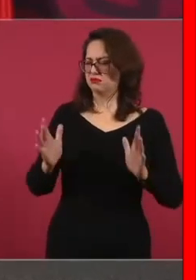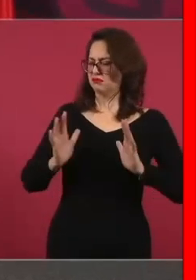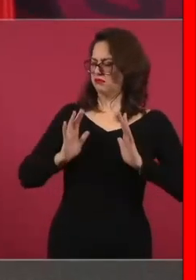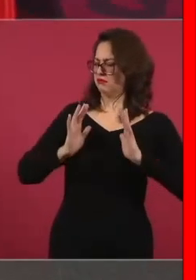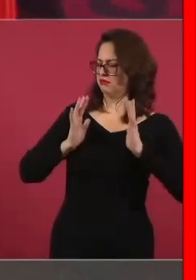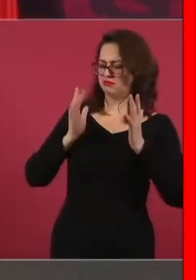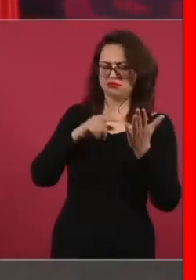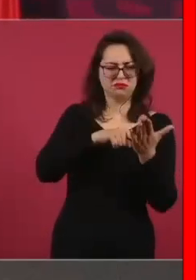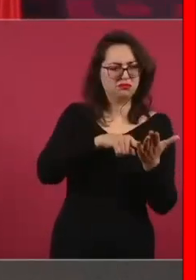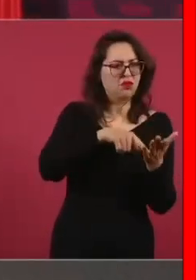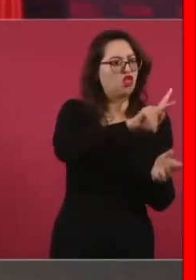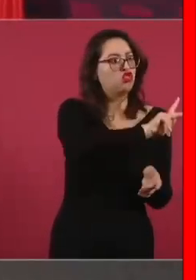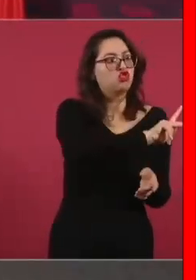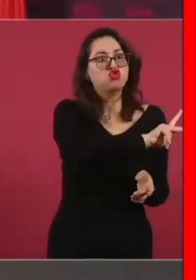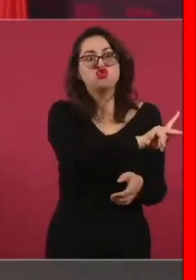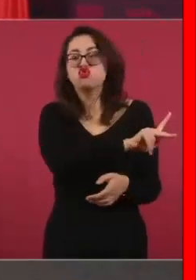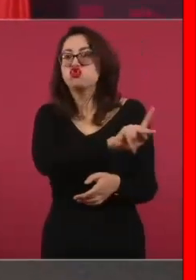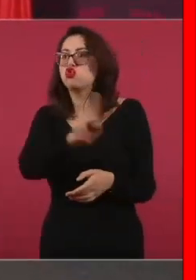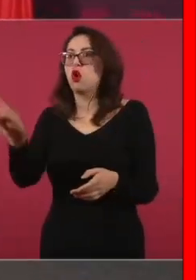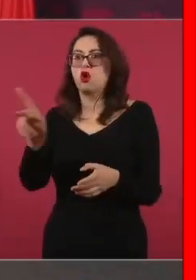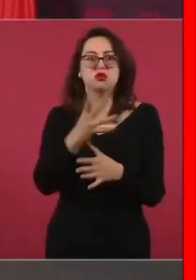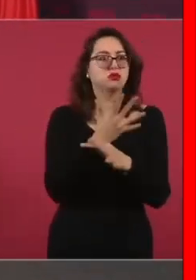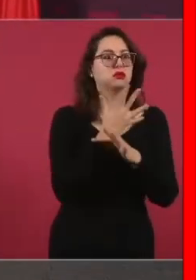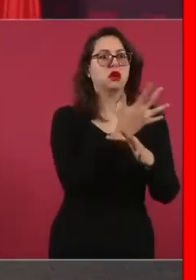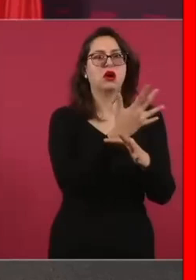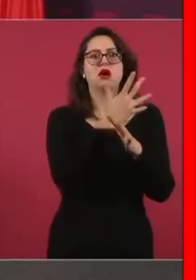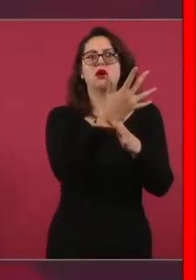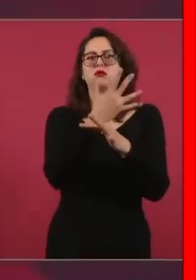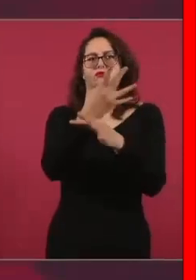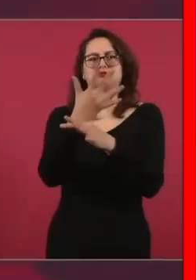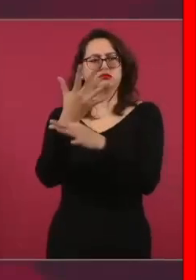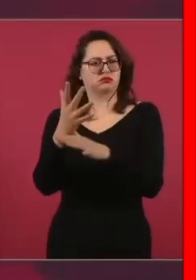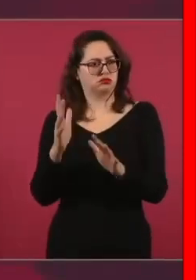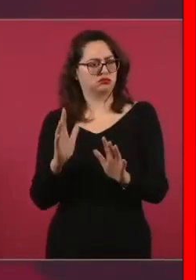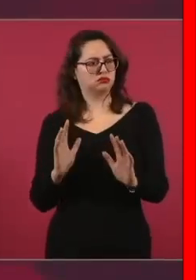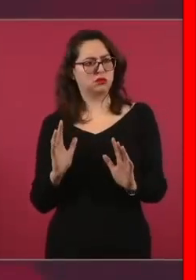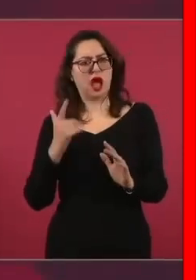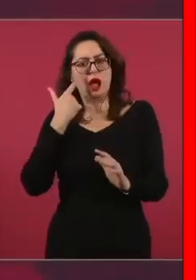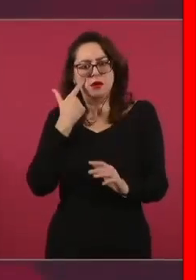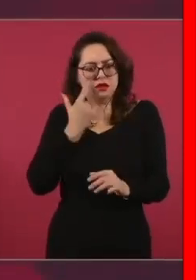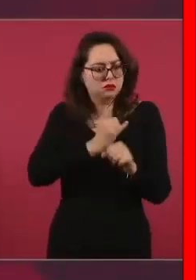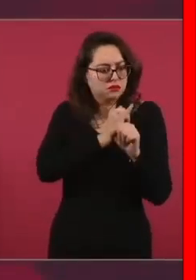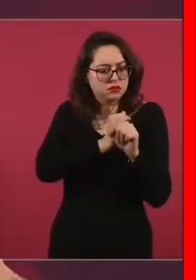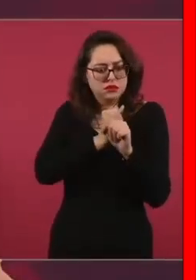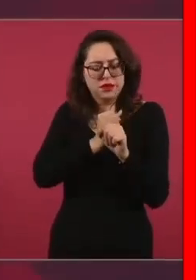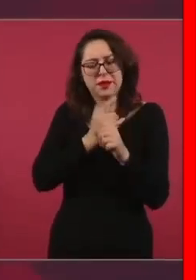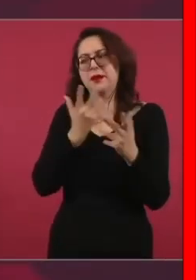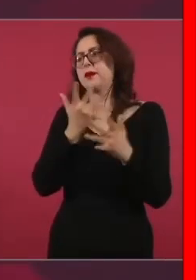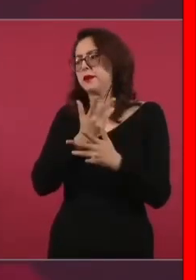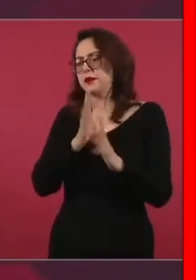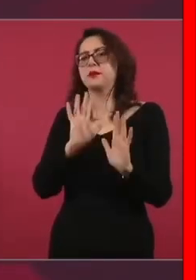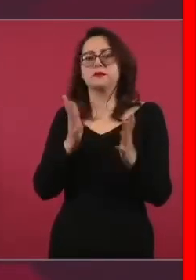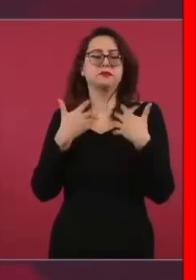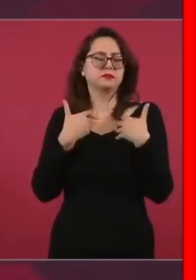nosotros. ¿Qué está pasando? ¿No? Ya ahí más o menos me enteré y dije, bueno, pues